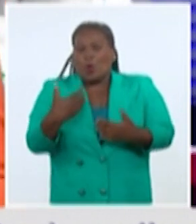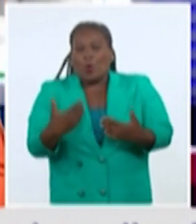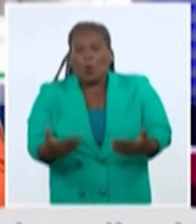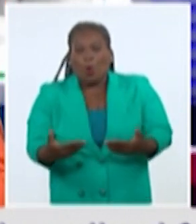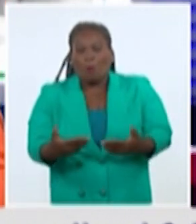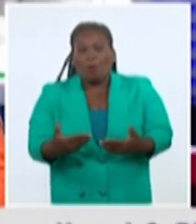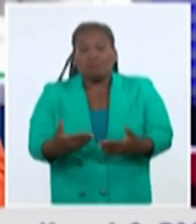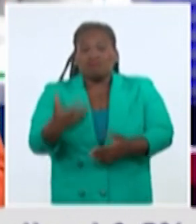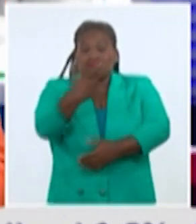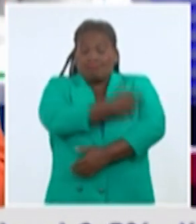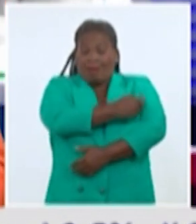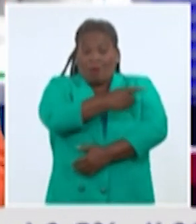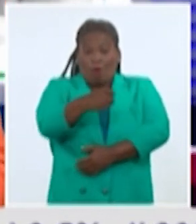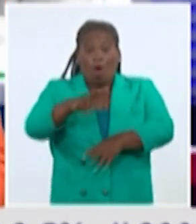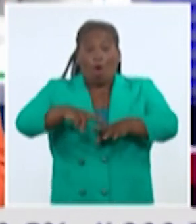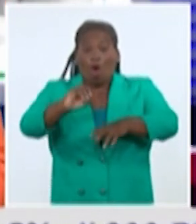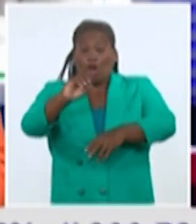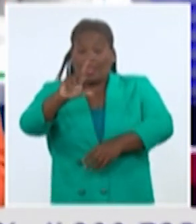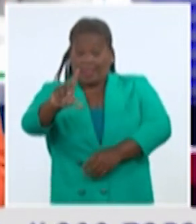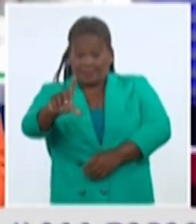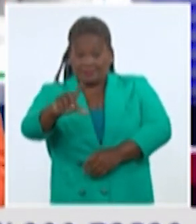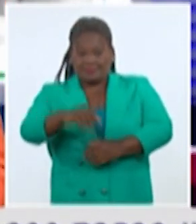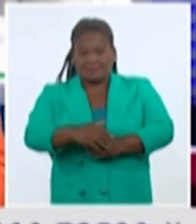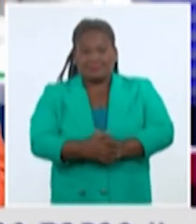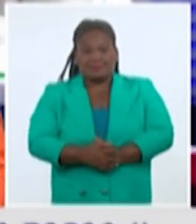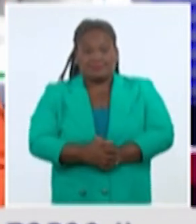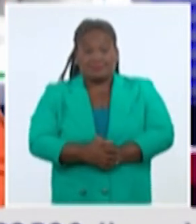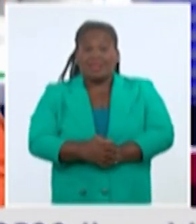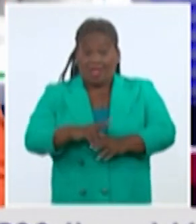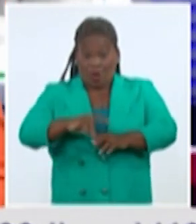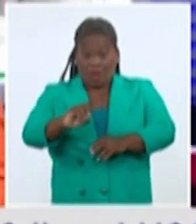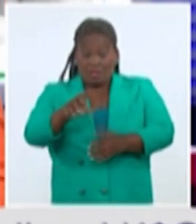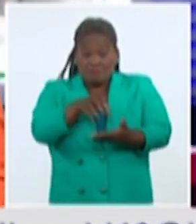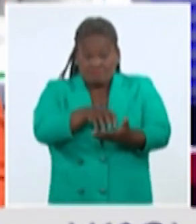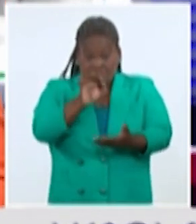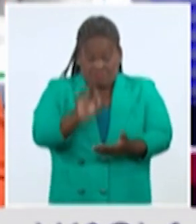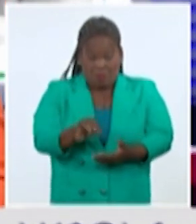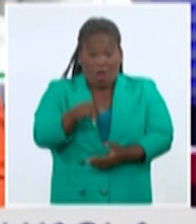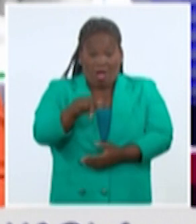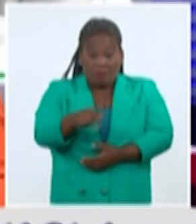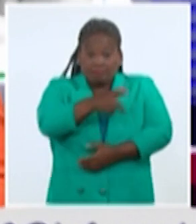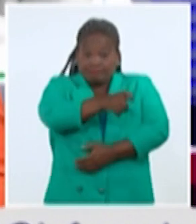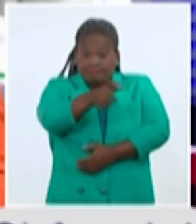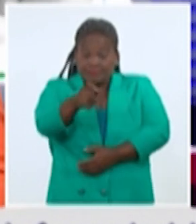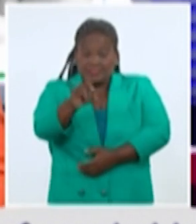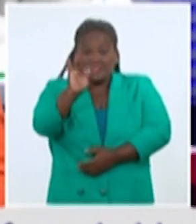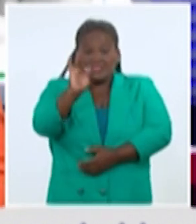de vacunación en Holguín, porque en esta provincia se han administrado unas